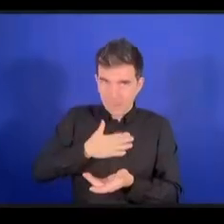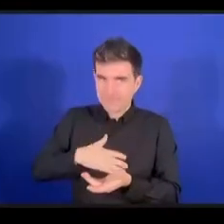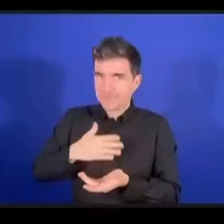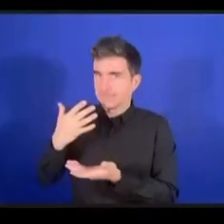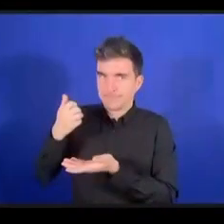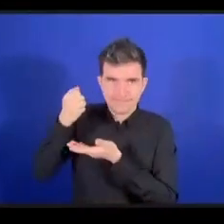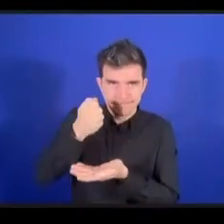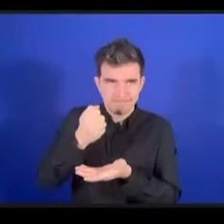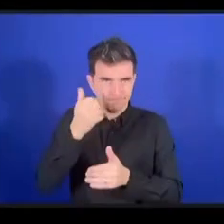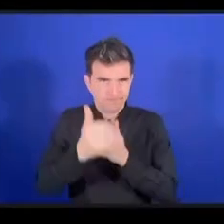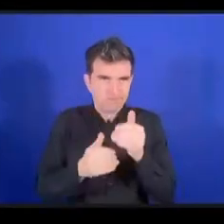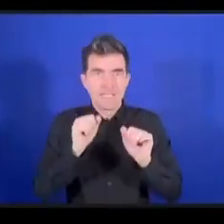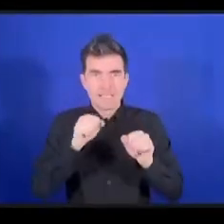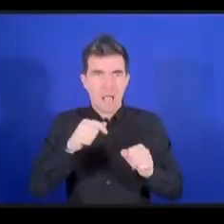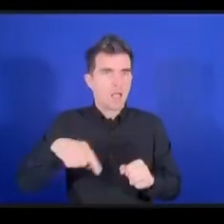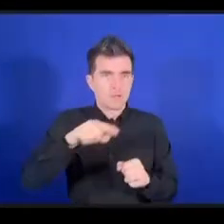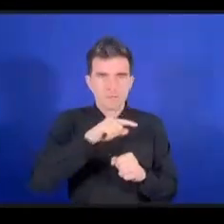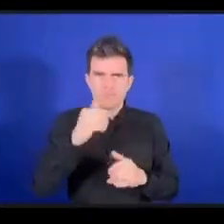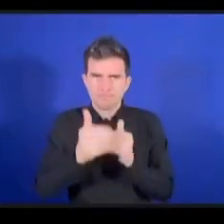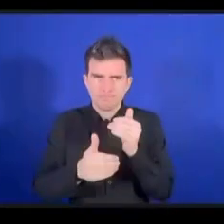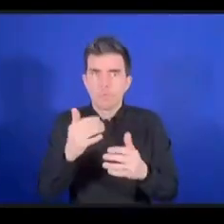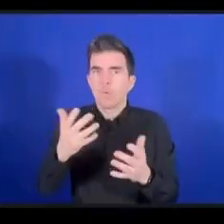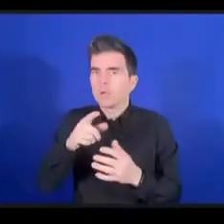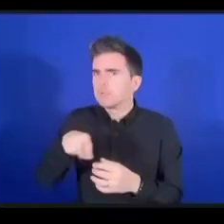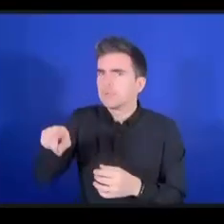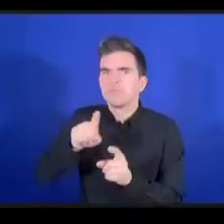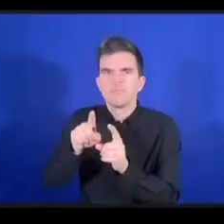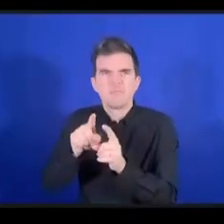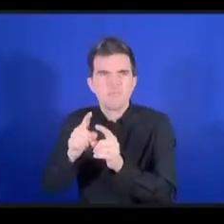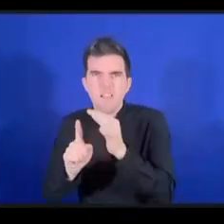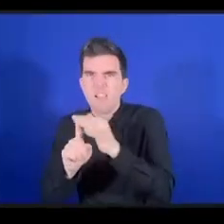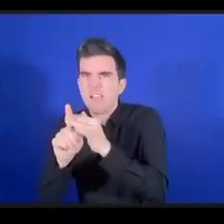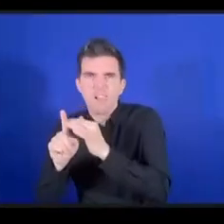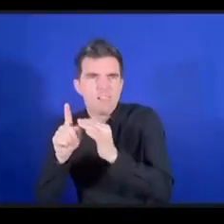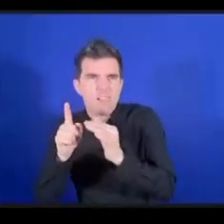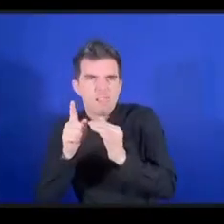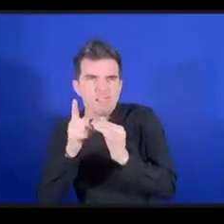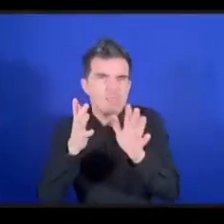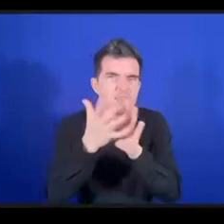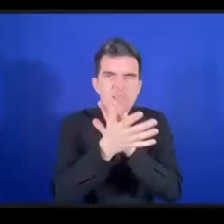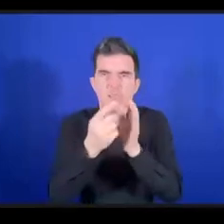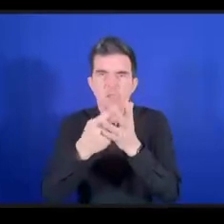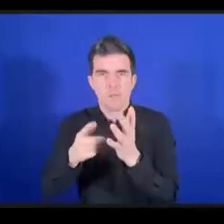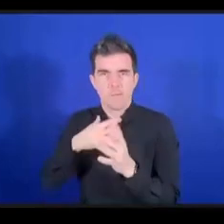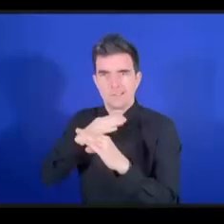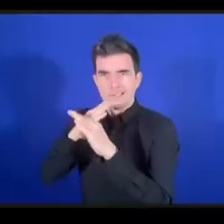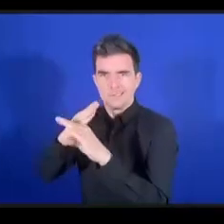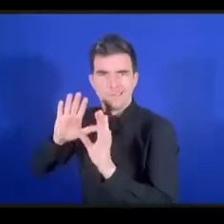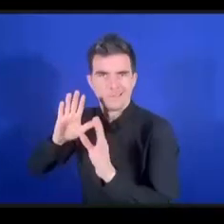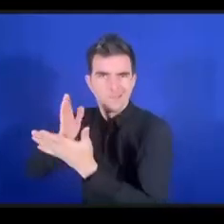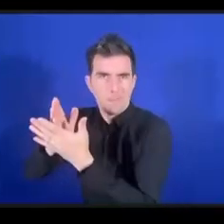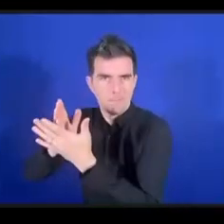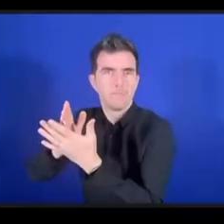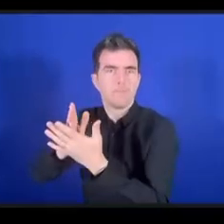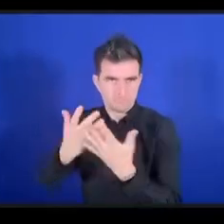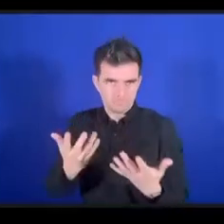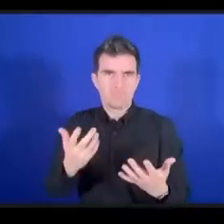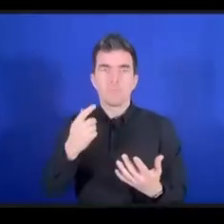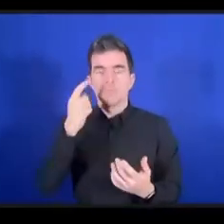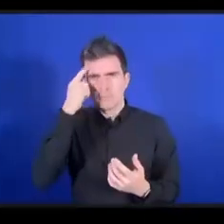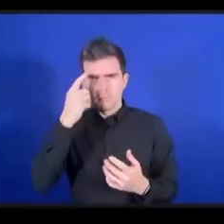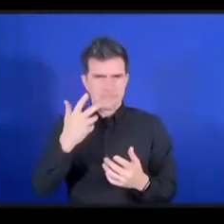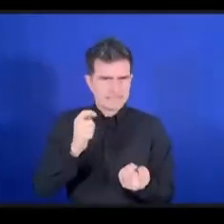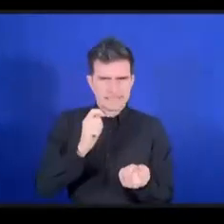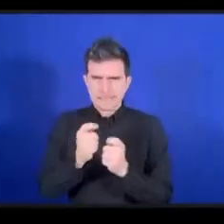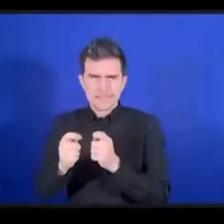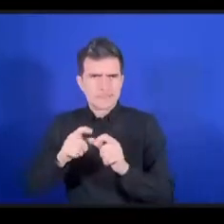también deben de ser adaptables a la a la diversidad de los distintos países eh políticas